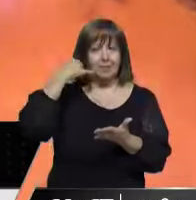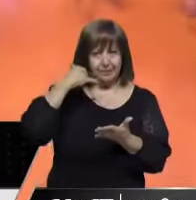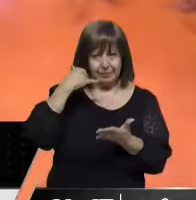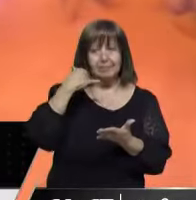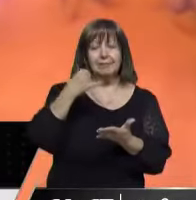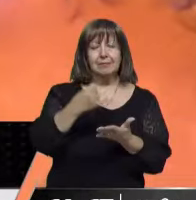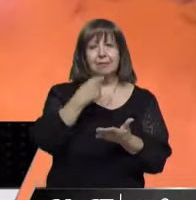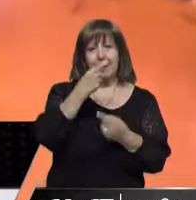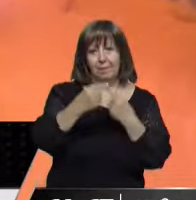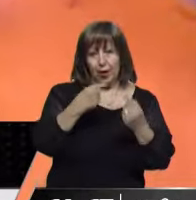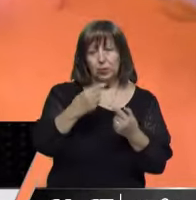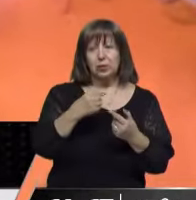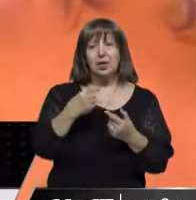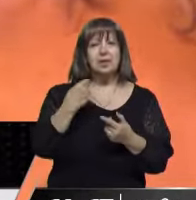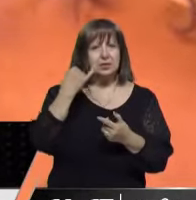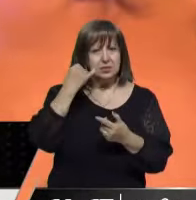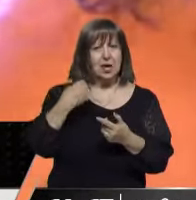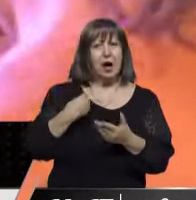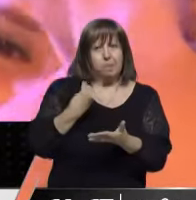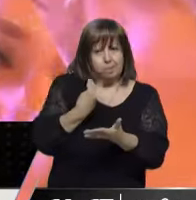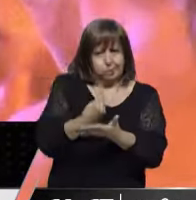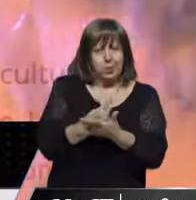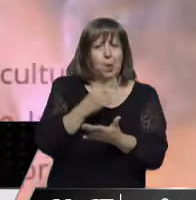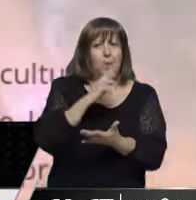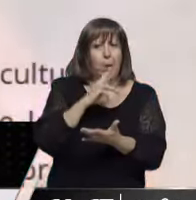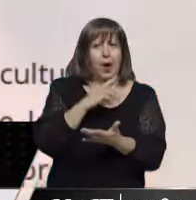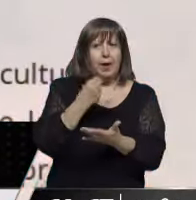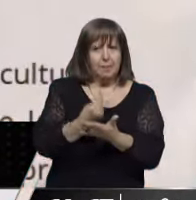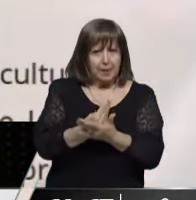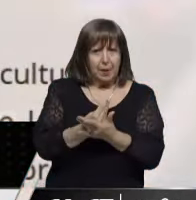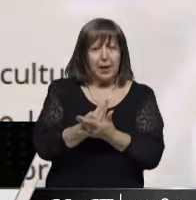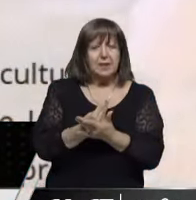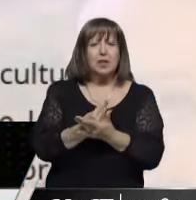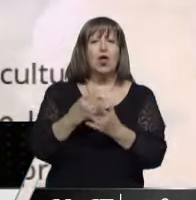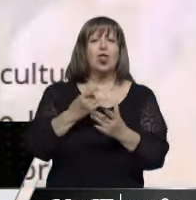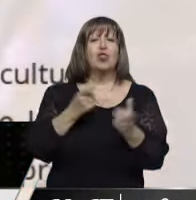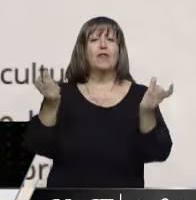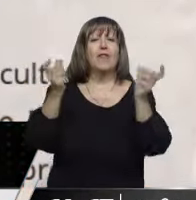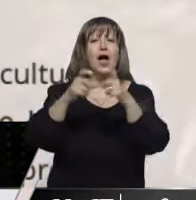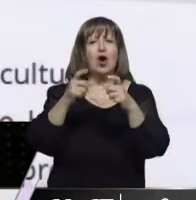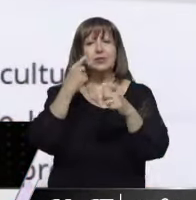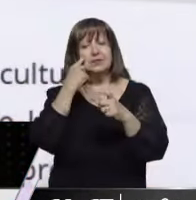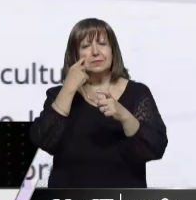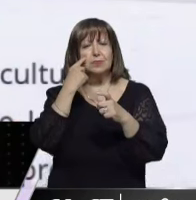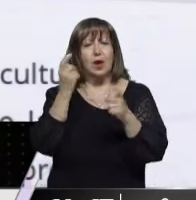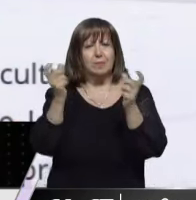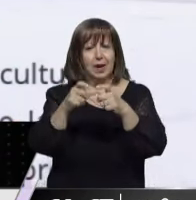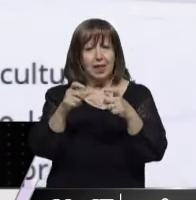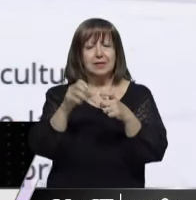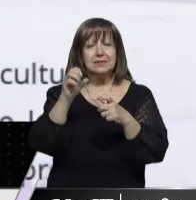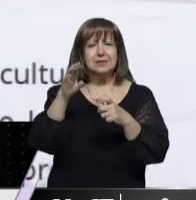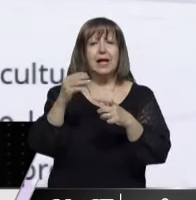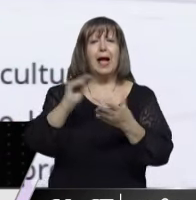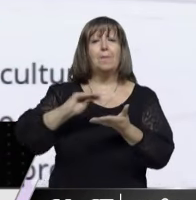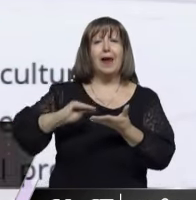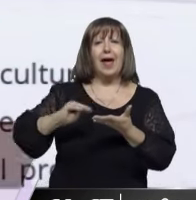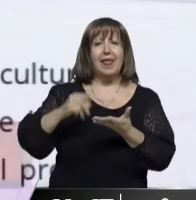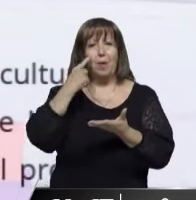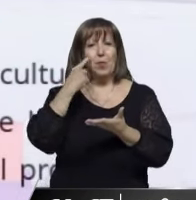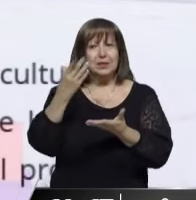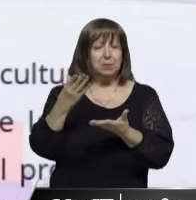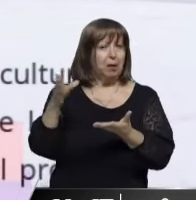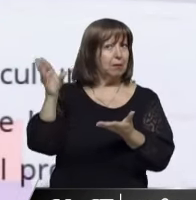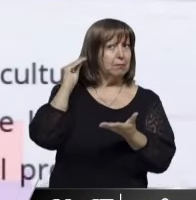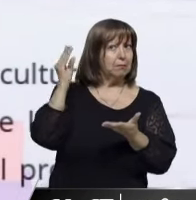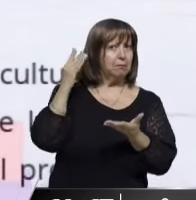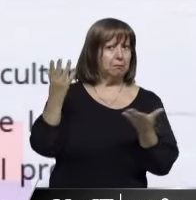que ha ocurrido. Ella se presentó y terminó haciendo su reclamo en el Consejo Deliberante de Rivadavia. Ella es empleada municipal de Rivadavia y